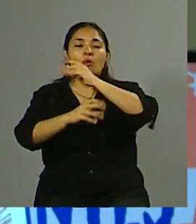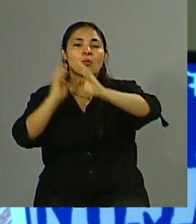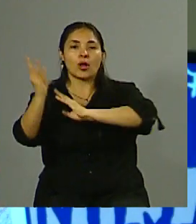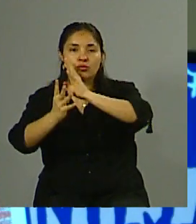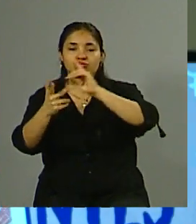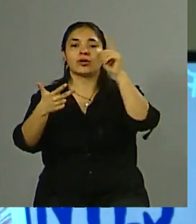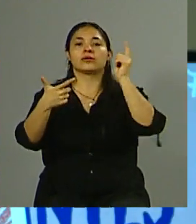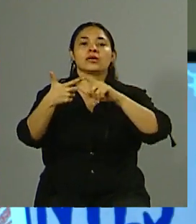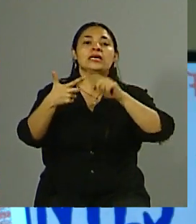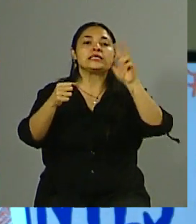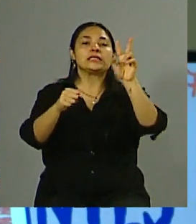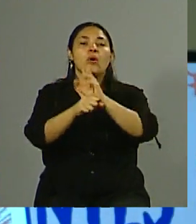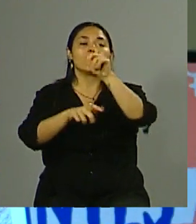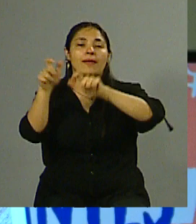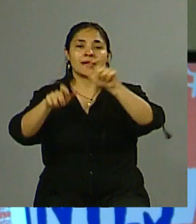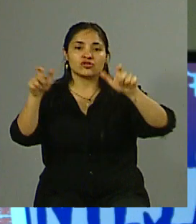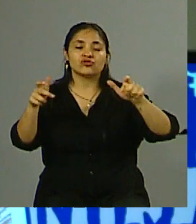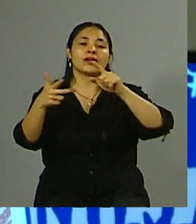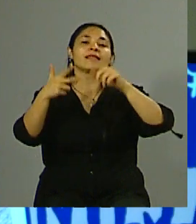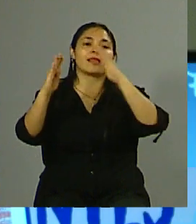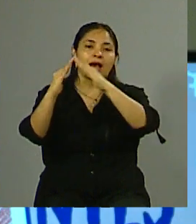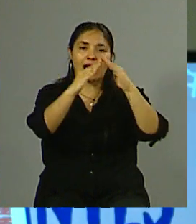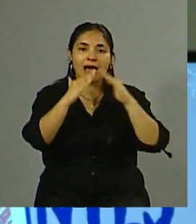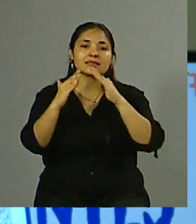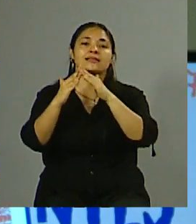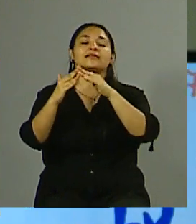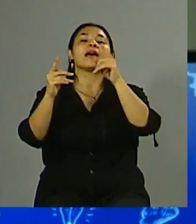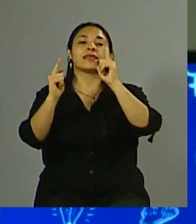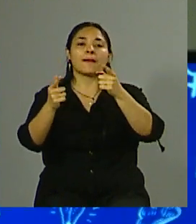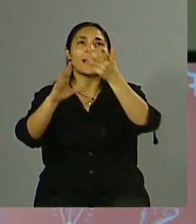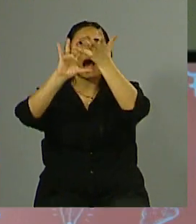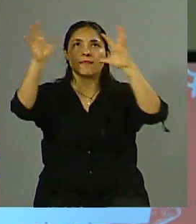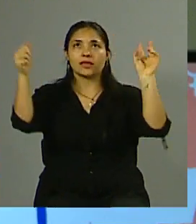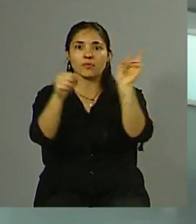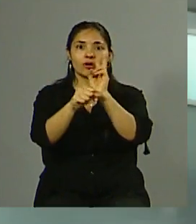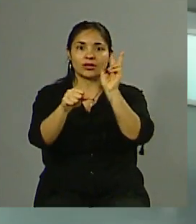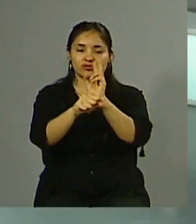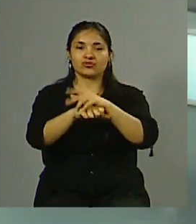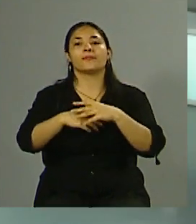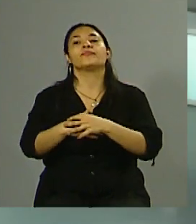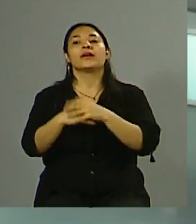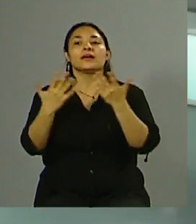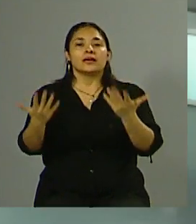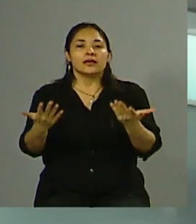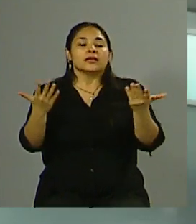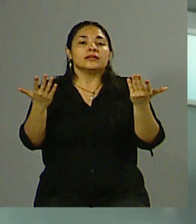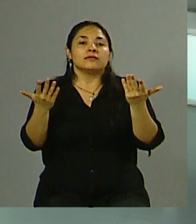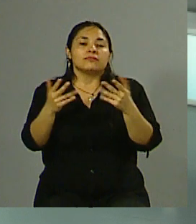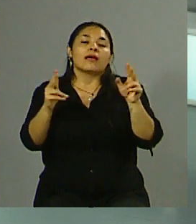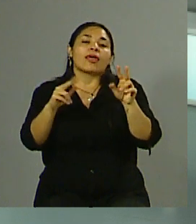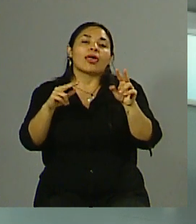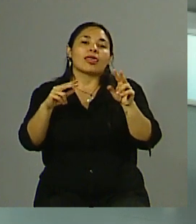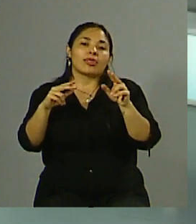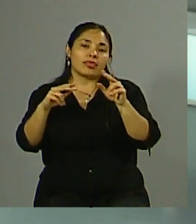y protección del ambiente, ¿sí? En realidad, de los tres, de este debate en relación al primero, se